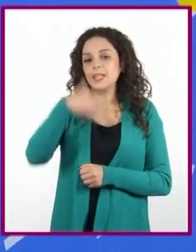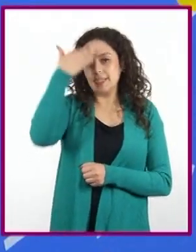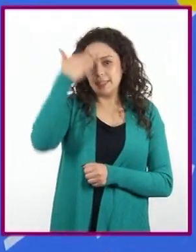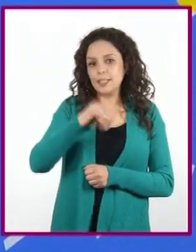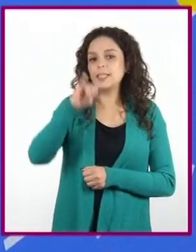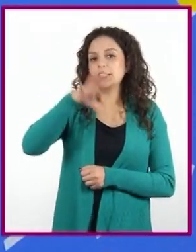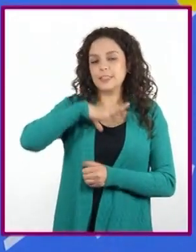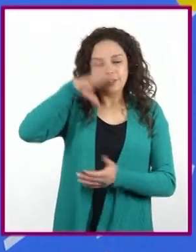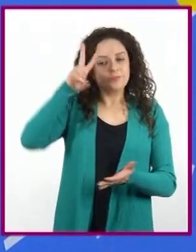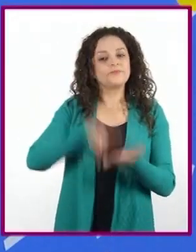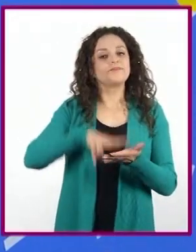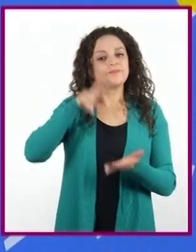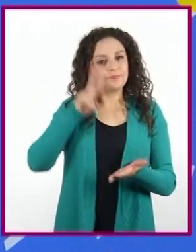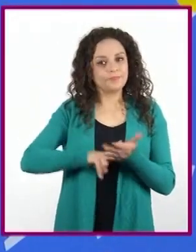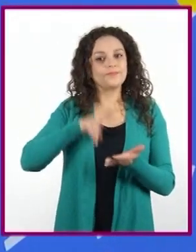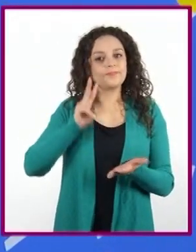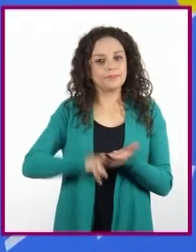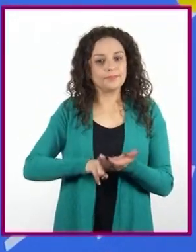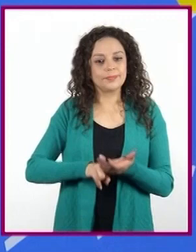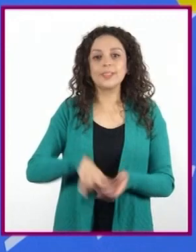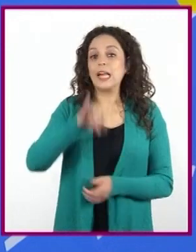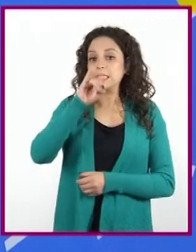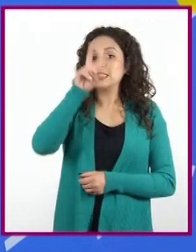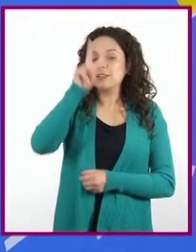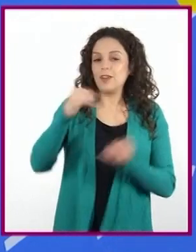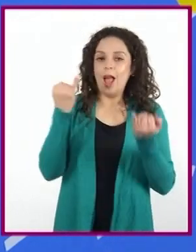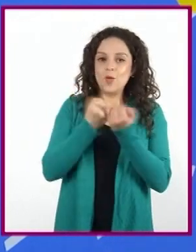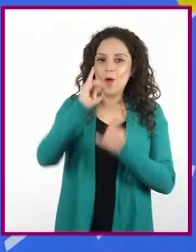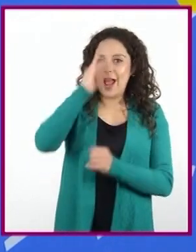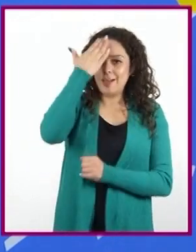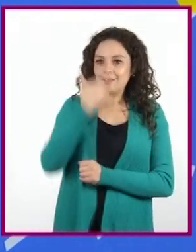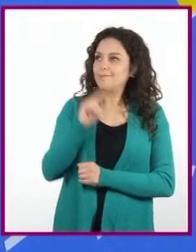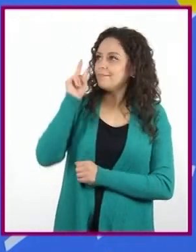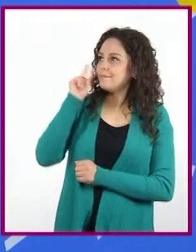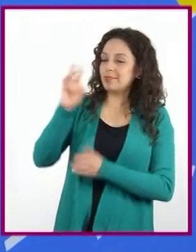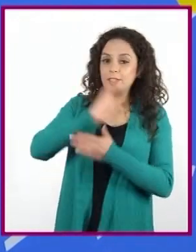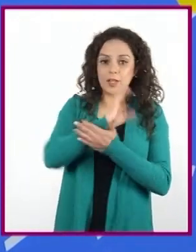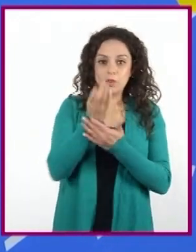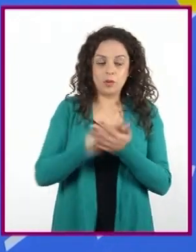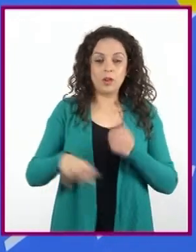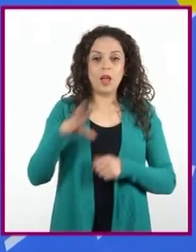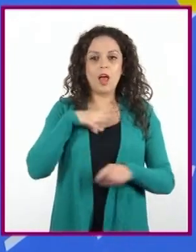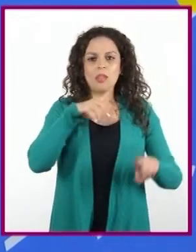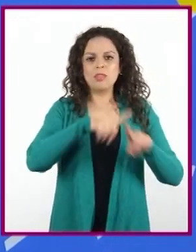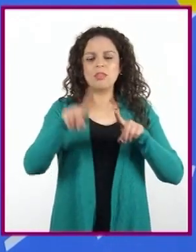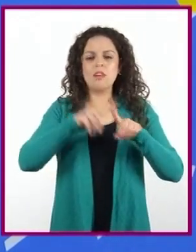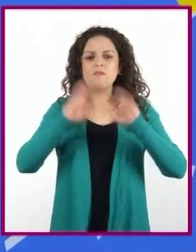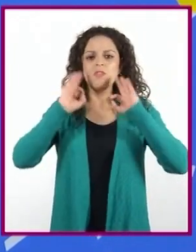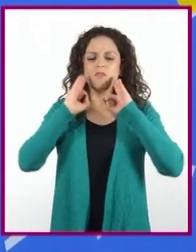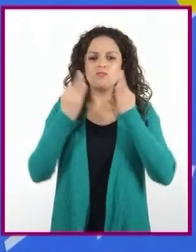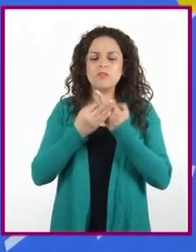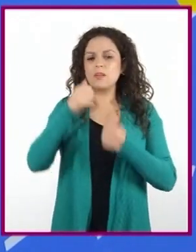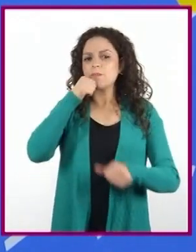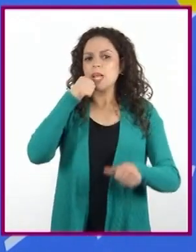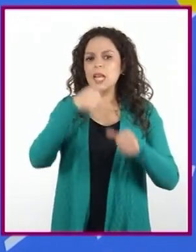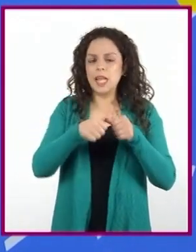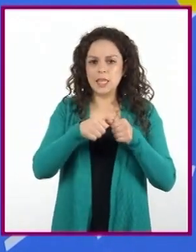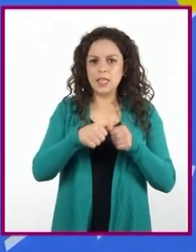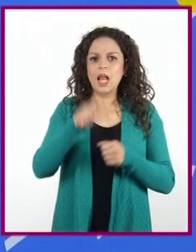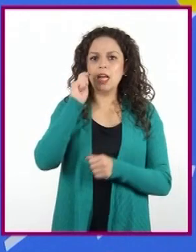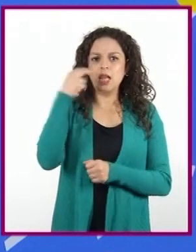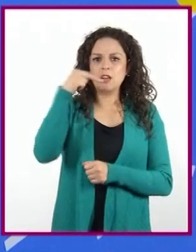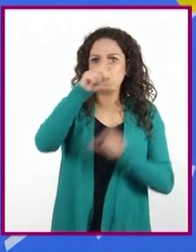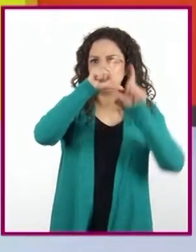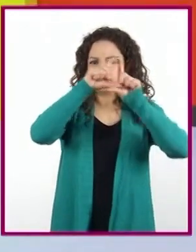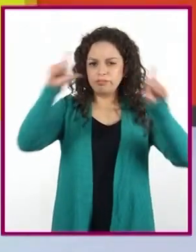Sí, es cierto, como vimos en la imagen, los contratos se organizan con distinto tipo de letras en títulos y subtítulos.